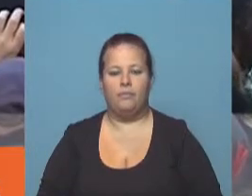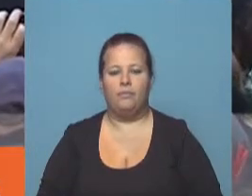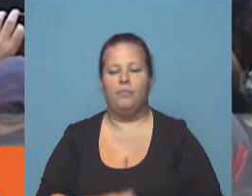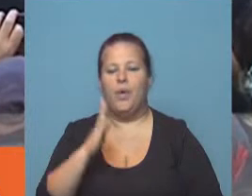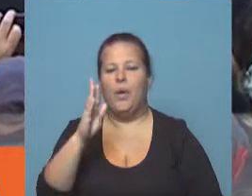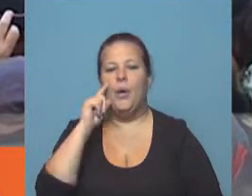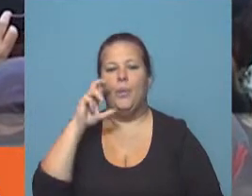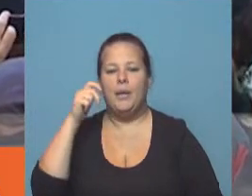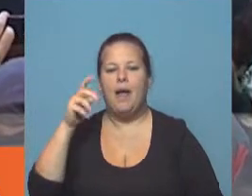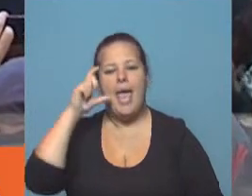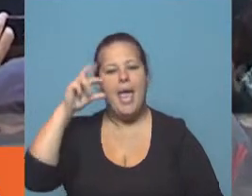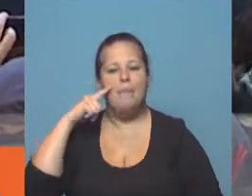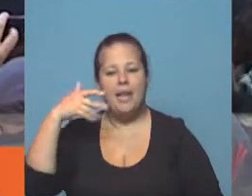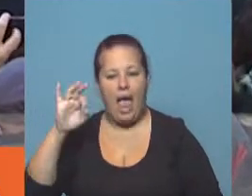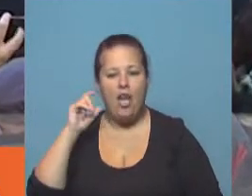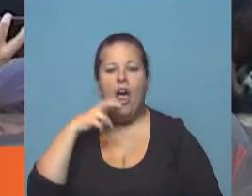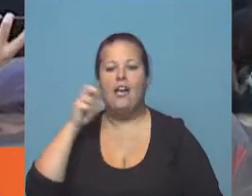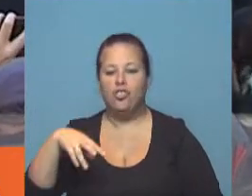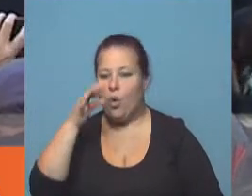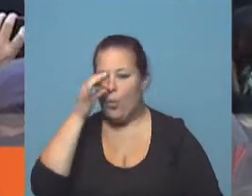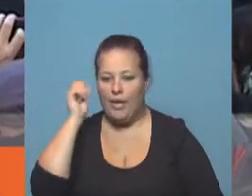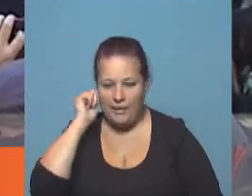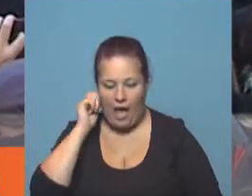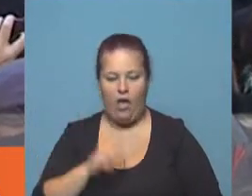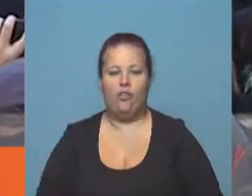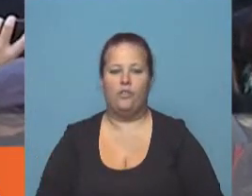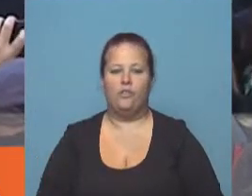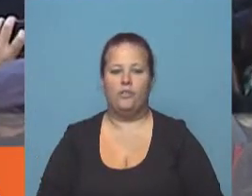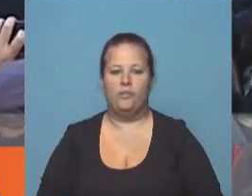Brickman Emiliano Gastón, 20 años,